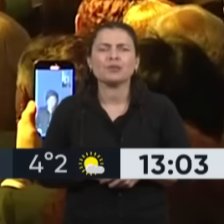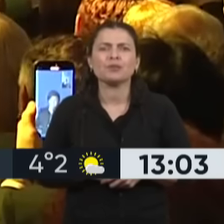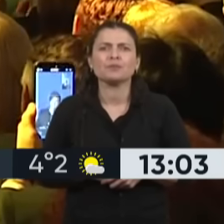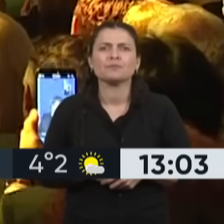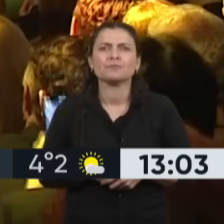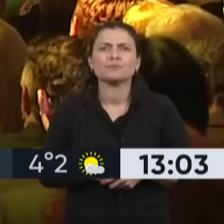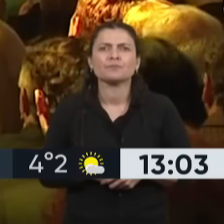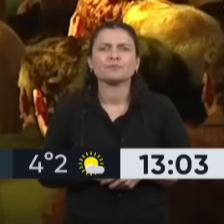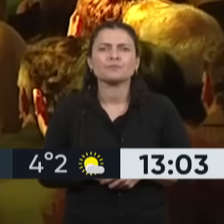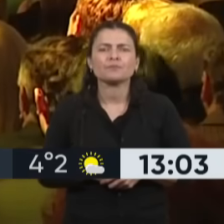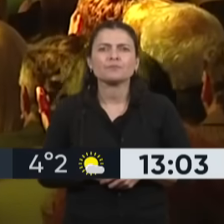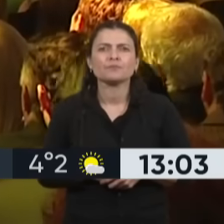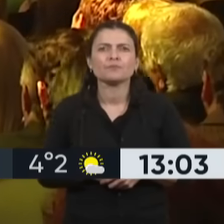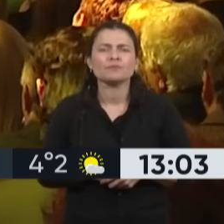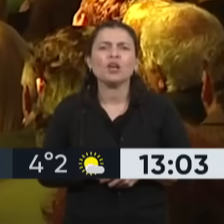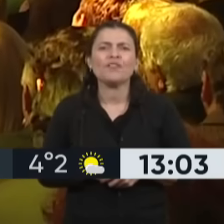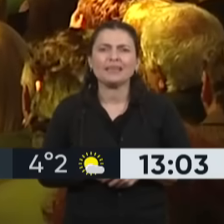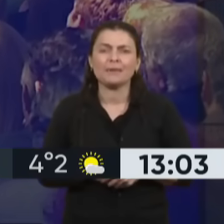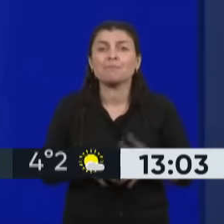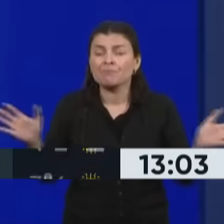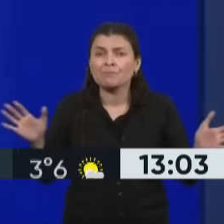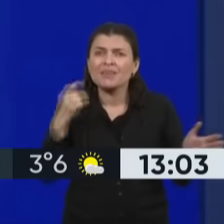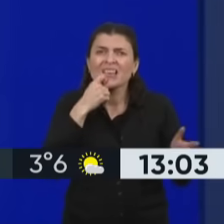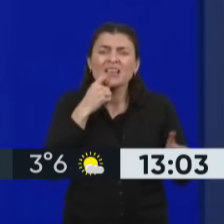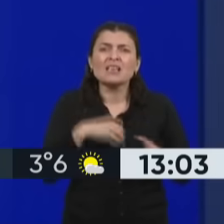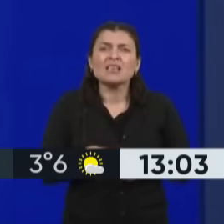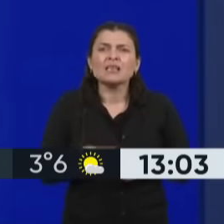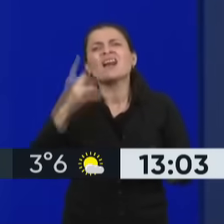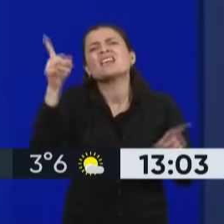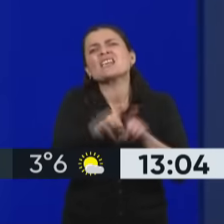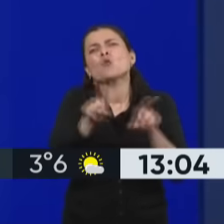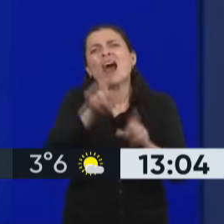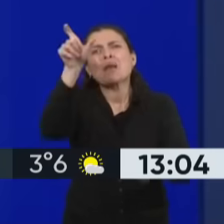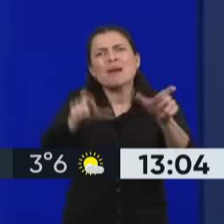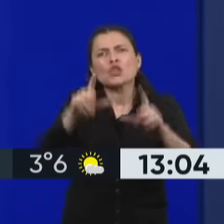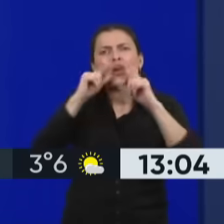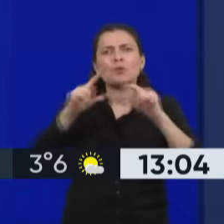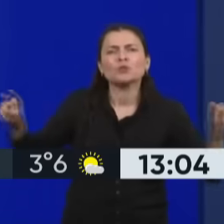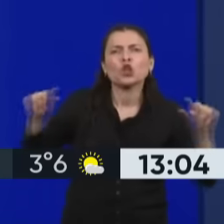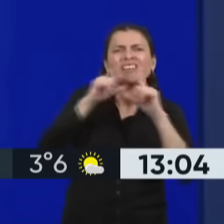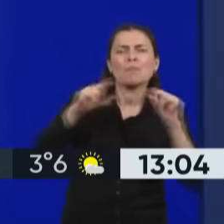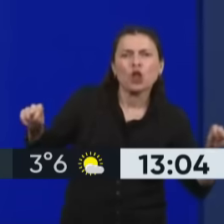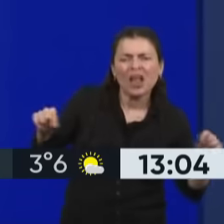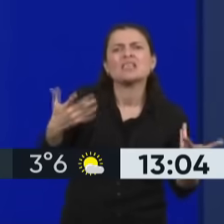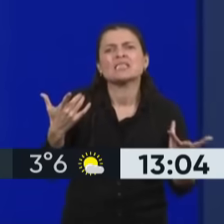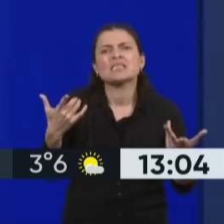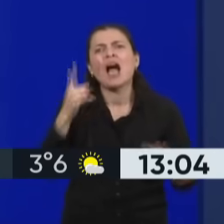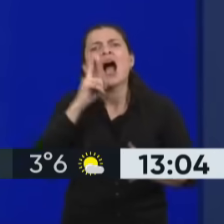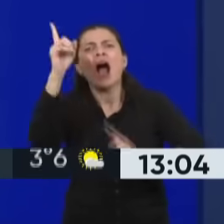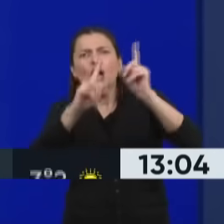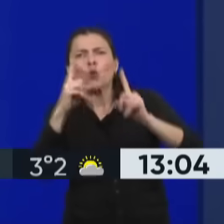Y por otra parte, digamos, como siempre están los quejosos, ¿sí? Hay gente que se queja, digamos, de la cuenta